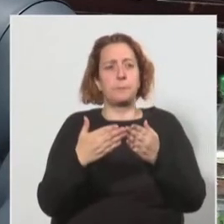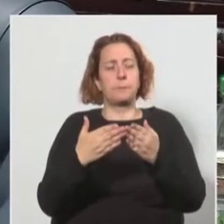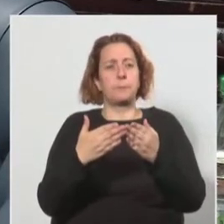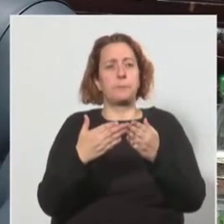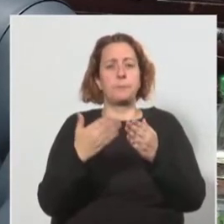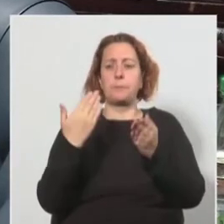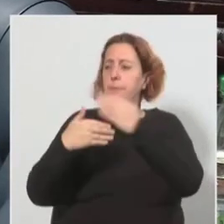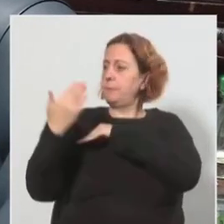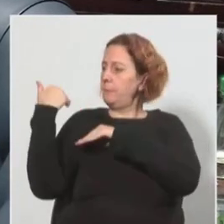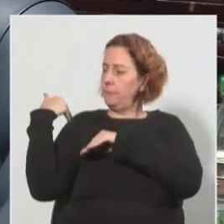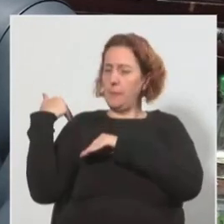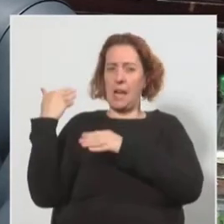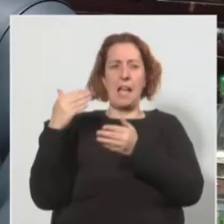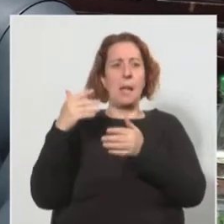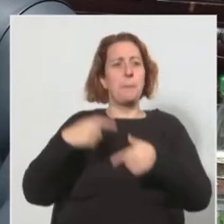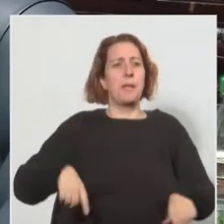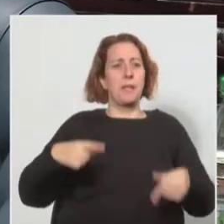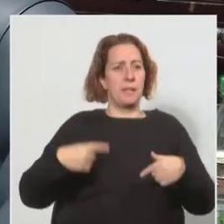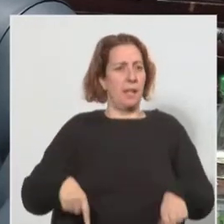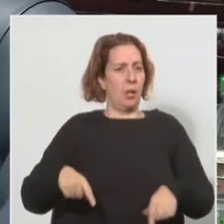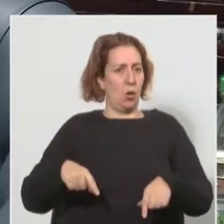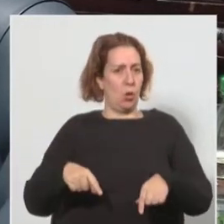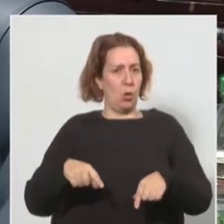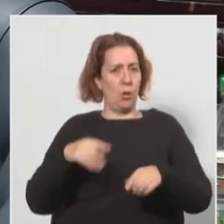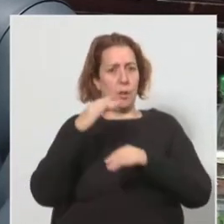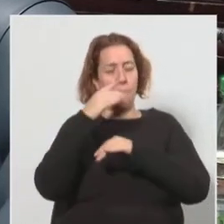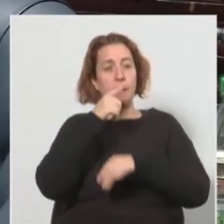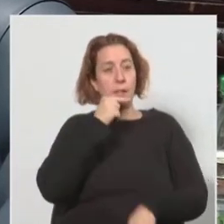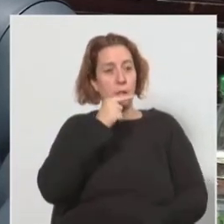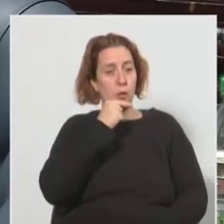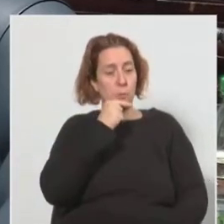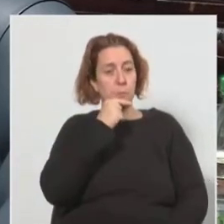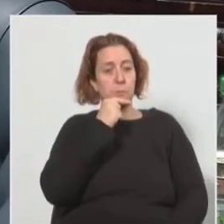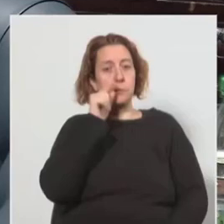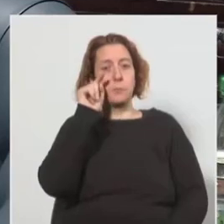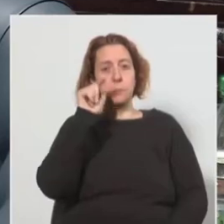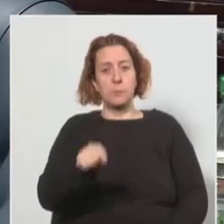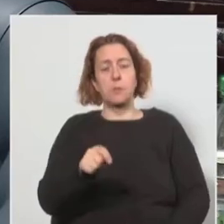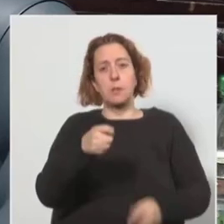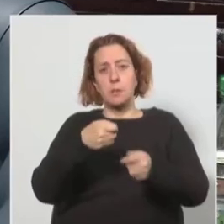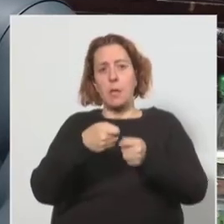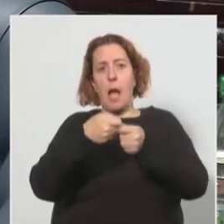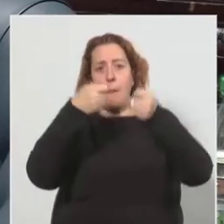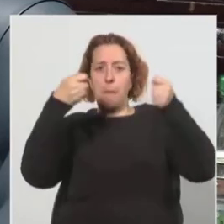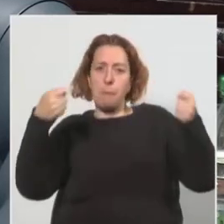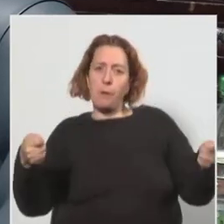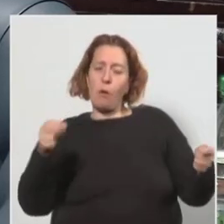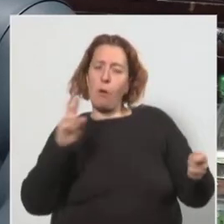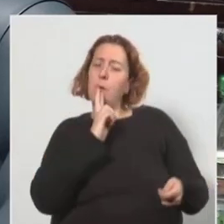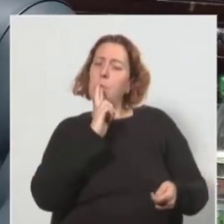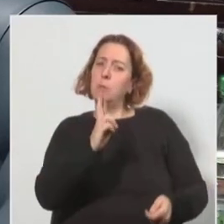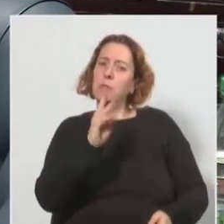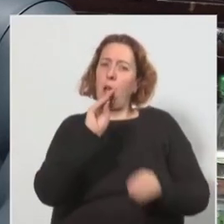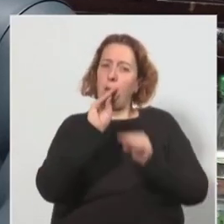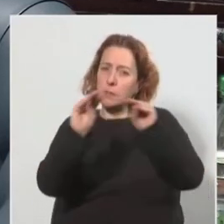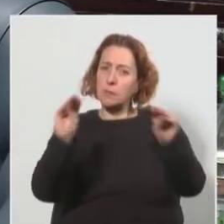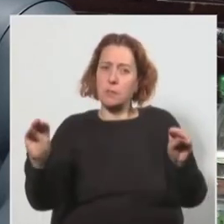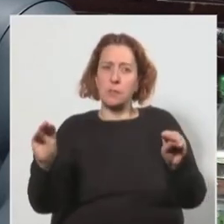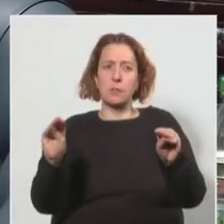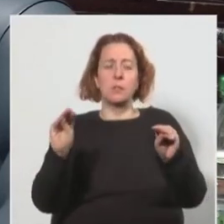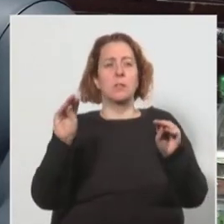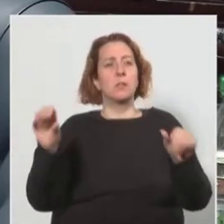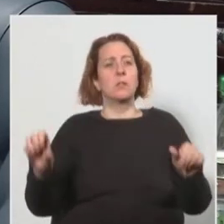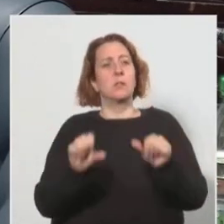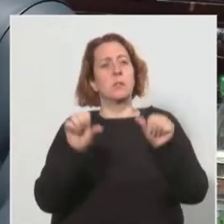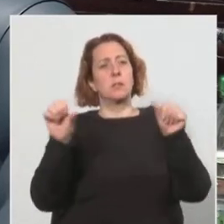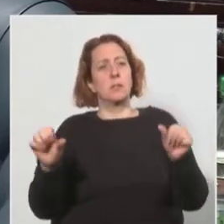los antecedentes al Ministerio del Interior, este amplió su respuesta advirtiendo que se estaba llevando